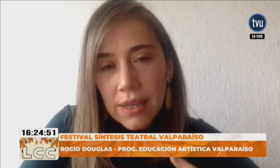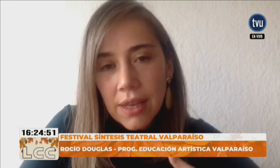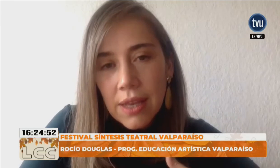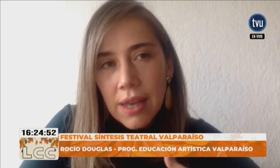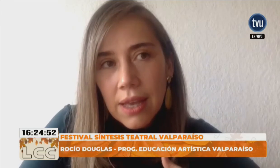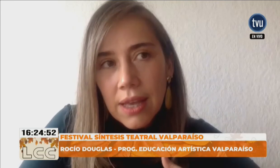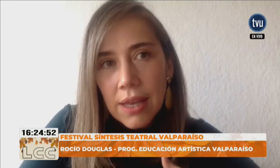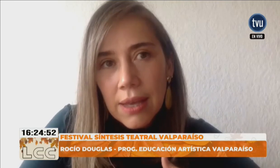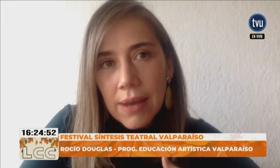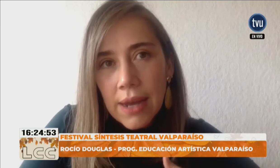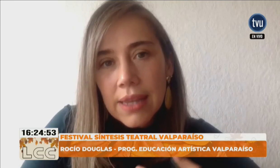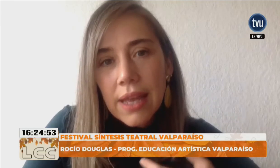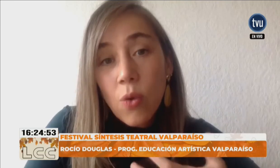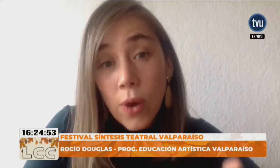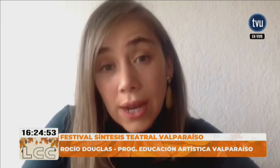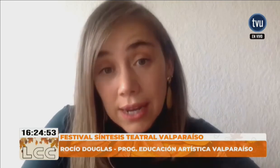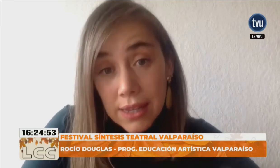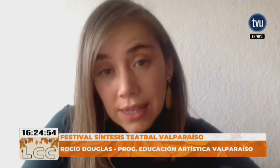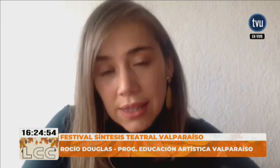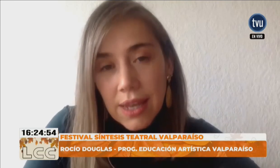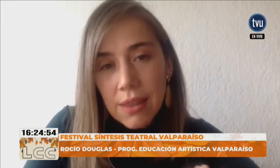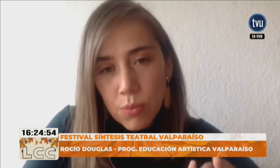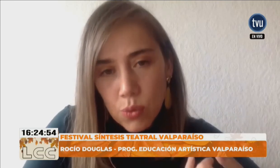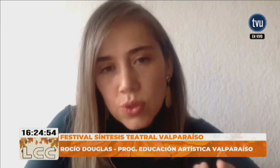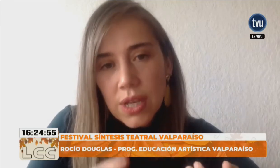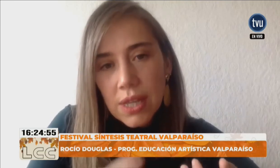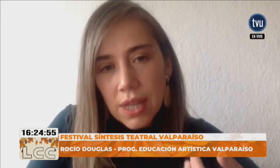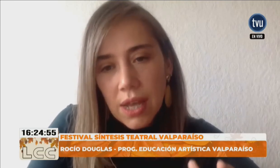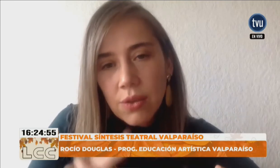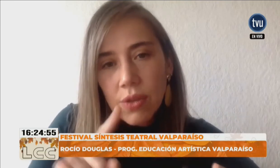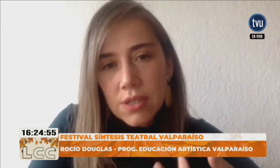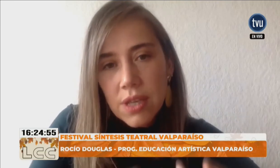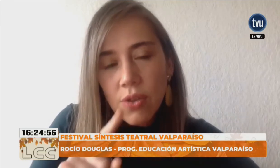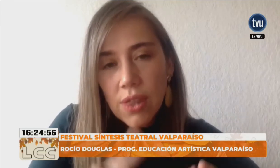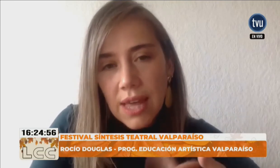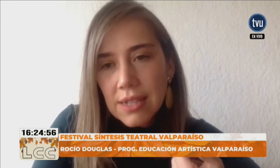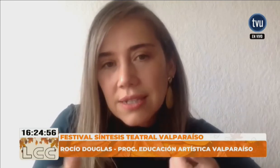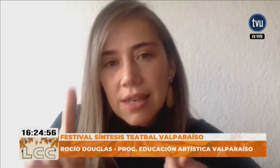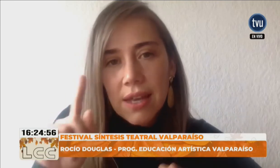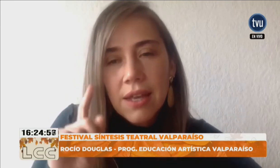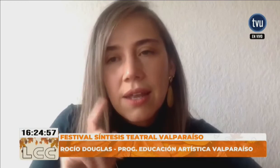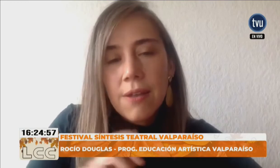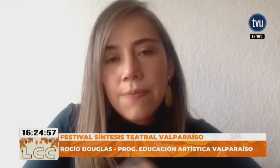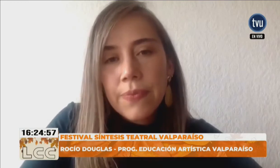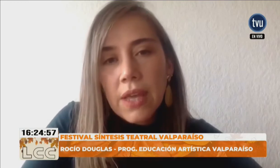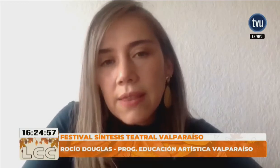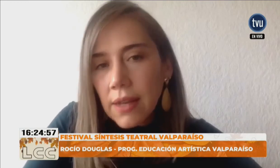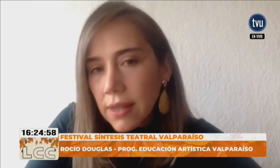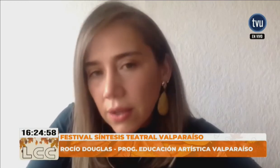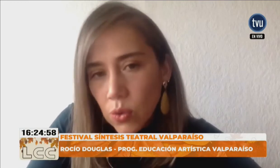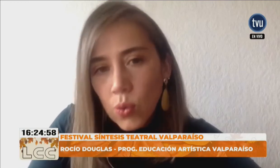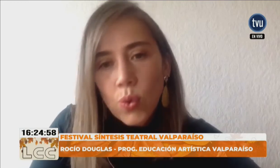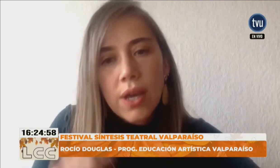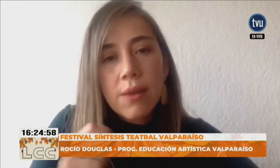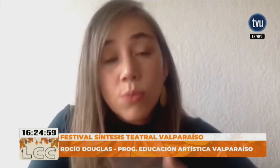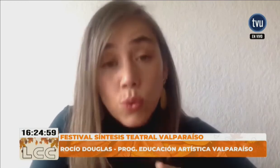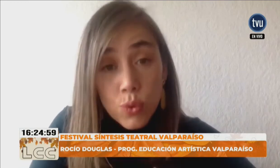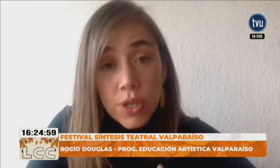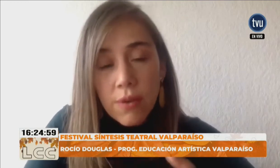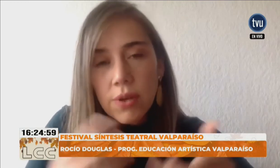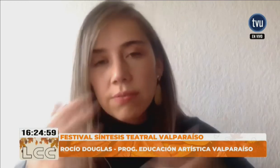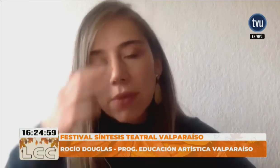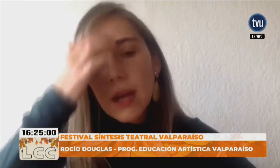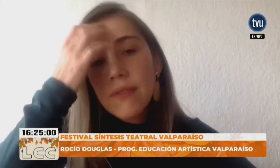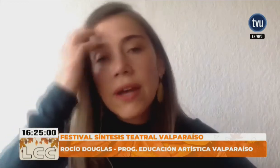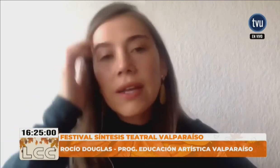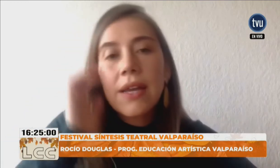ahí. Hartas escuelas artísticas de música, de teatro, de diseño, de danza, de arquitectura, de música,